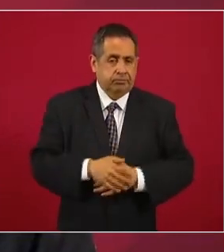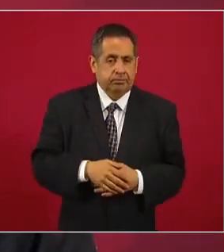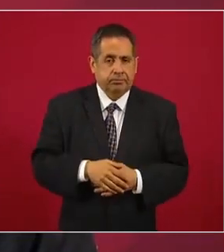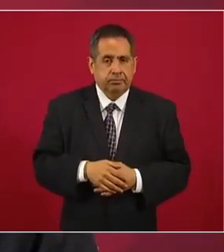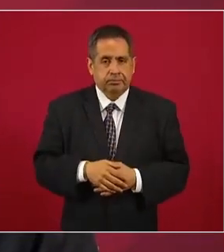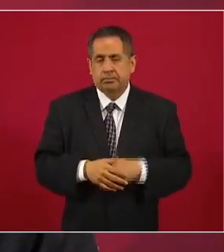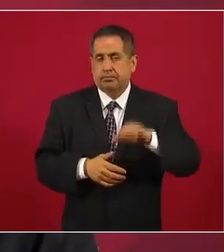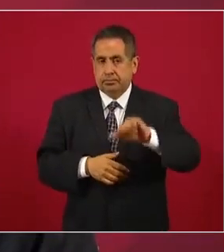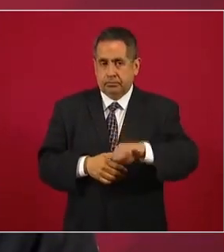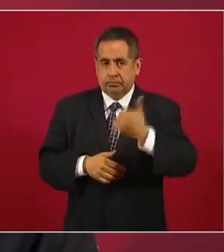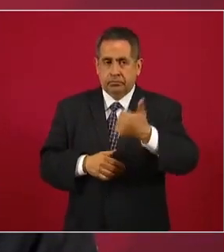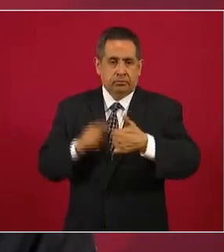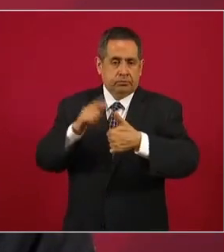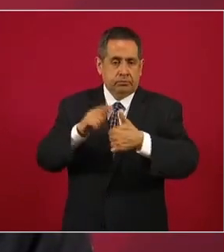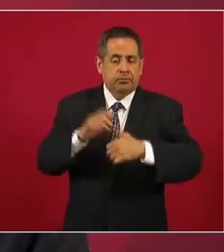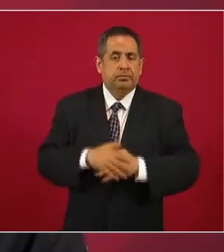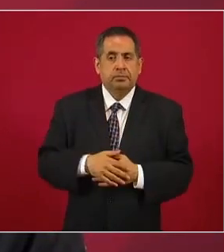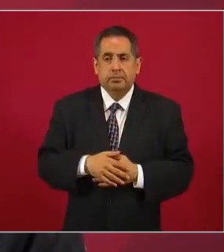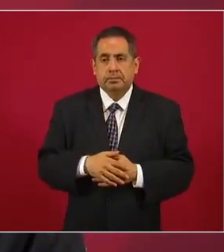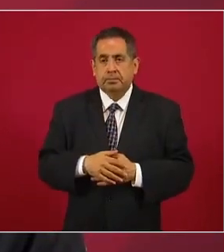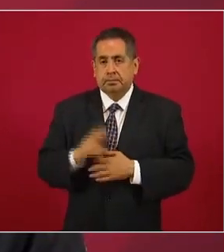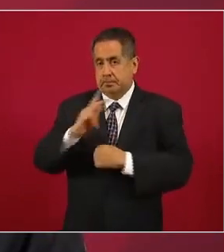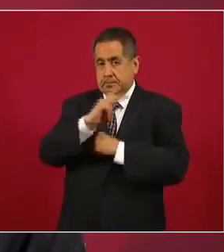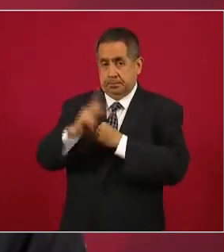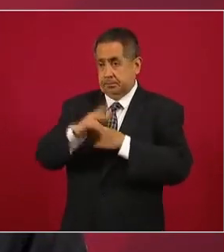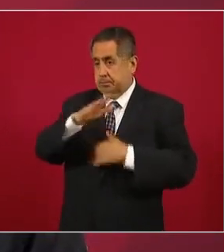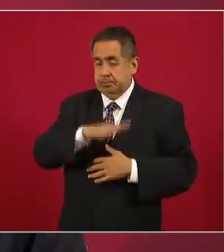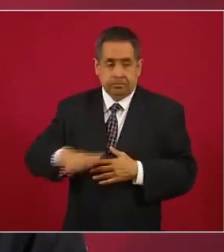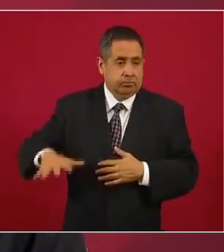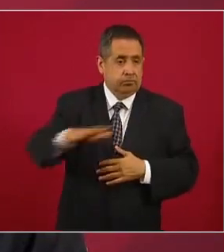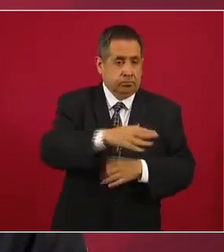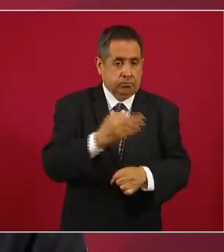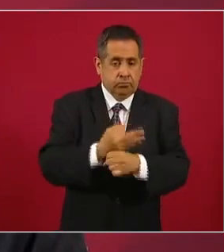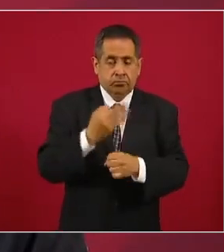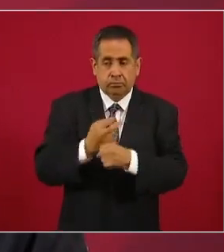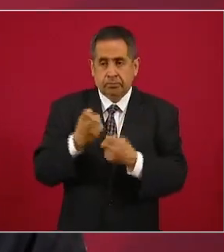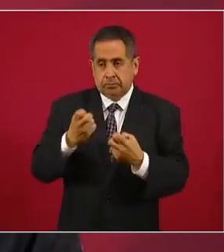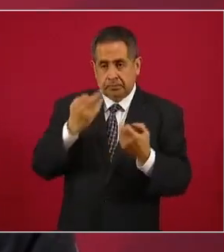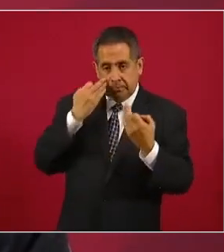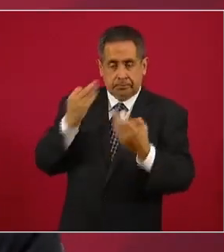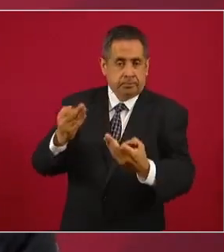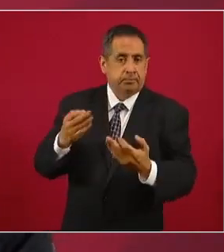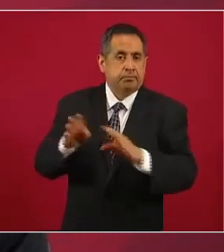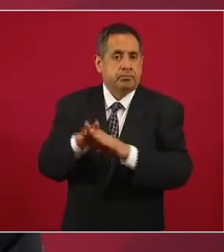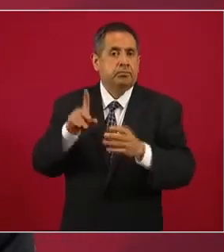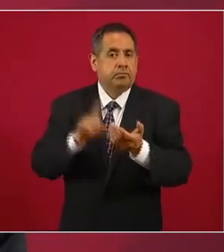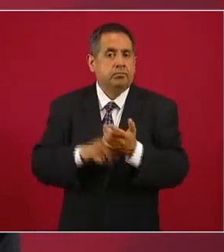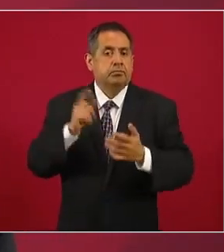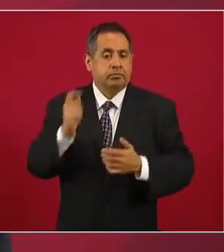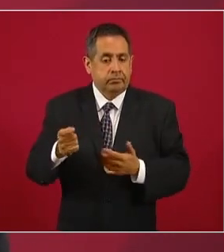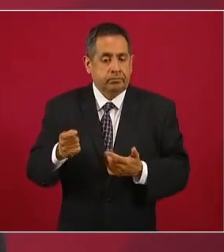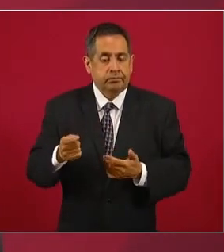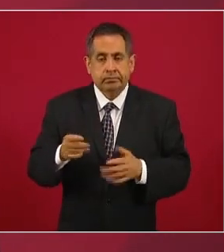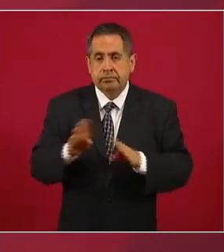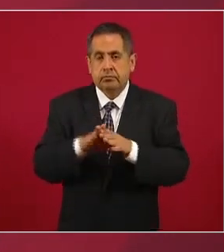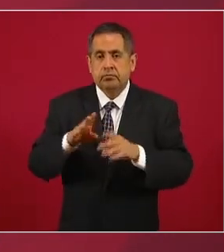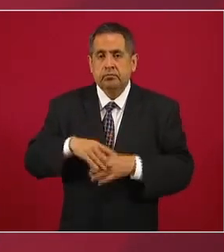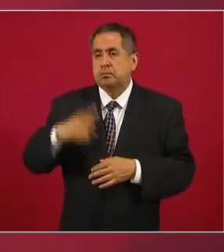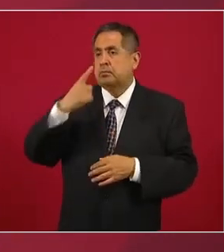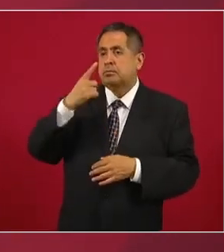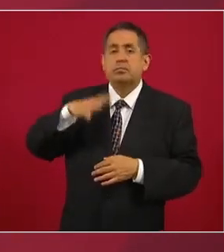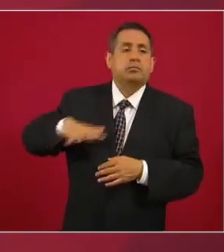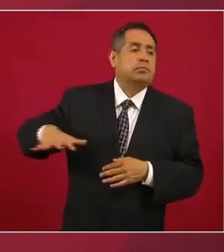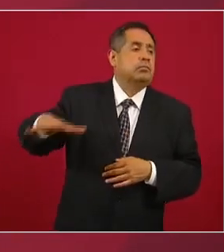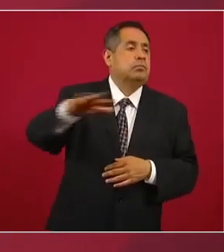décimo, el país se encuentra en este punto, en una situación en la que una demanda